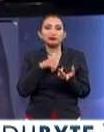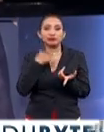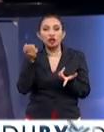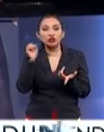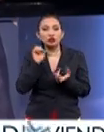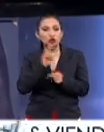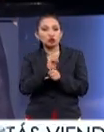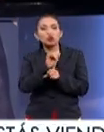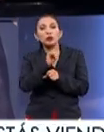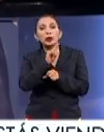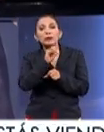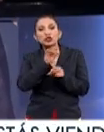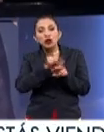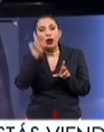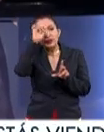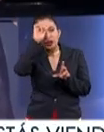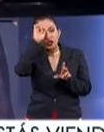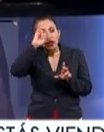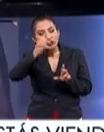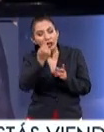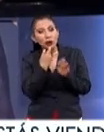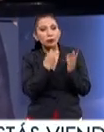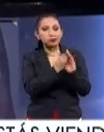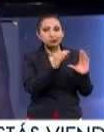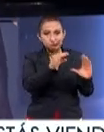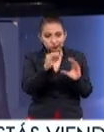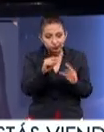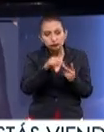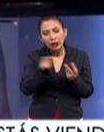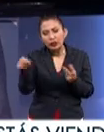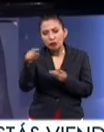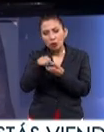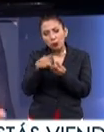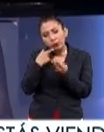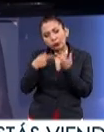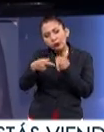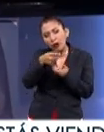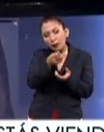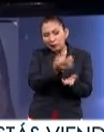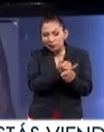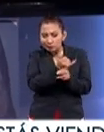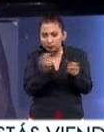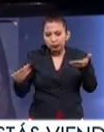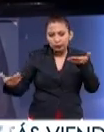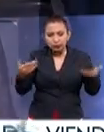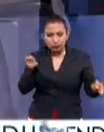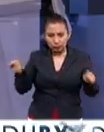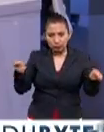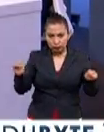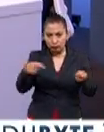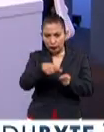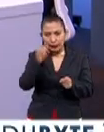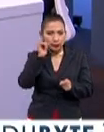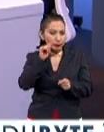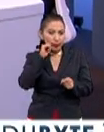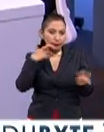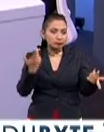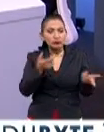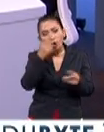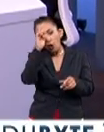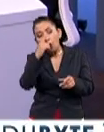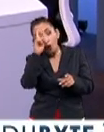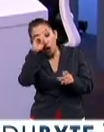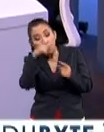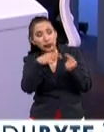los supervisores, los asesores técnicos pedagógicos, y que podría ser un instrumento que mediara en esas conversaciones que de por sí tienen y